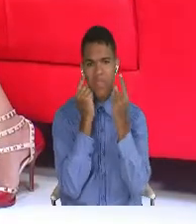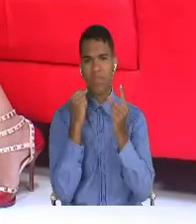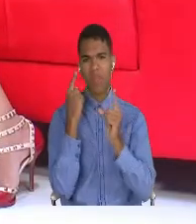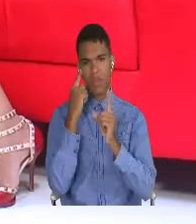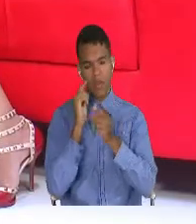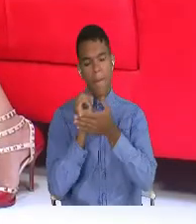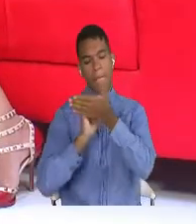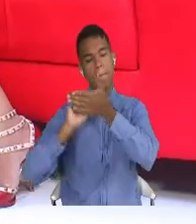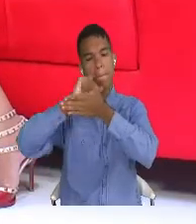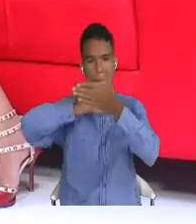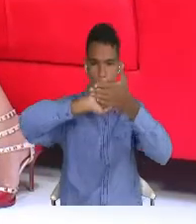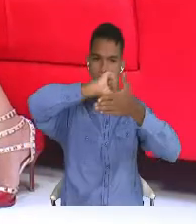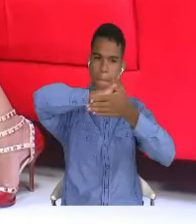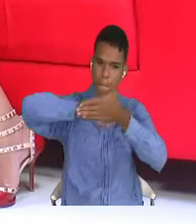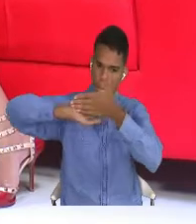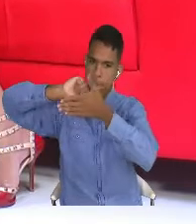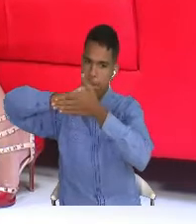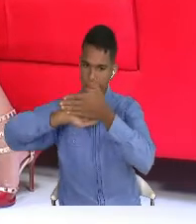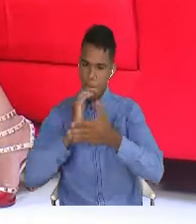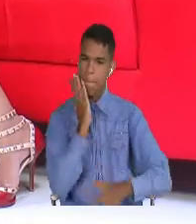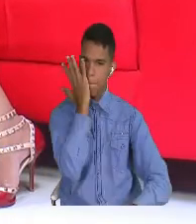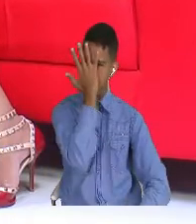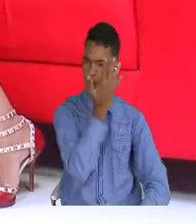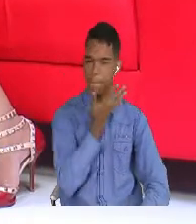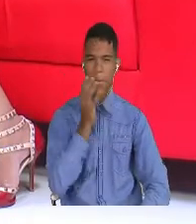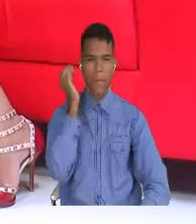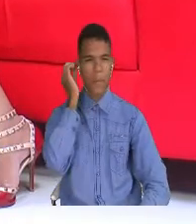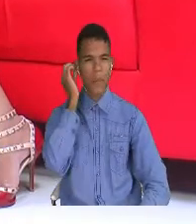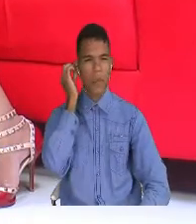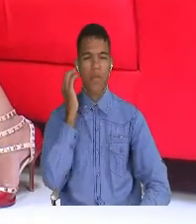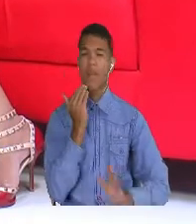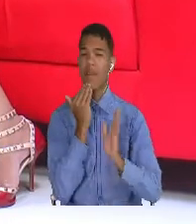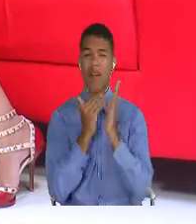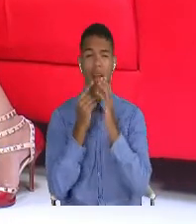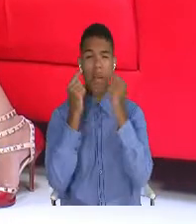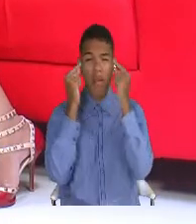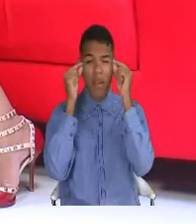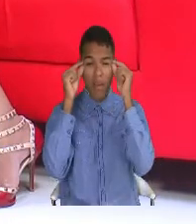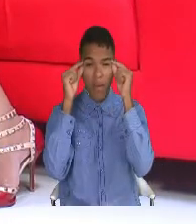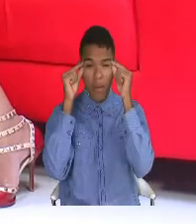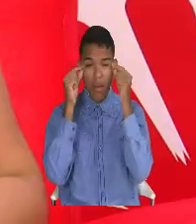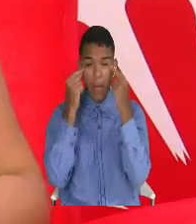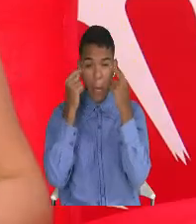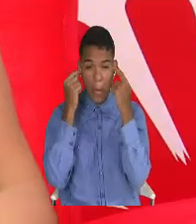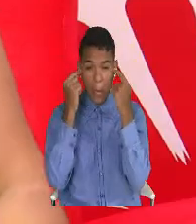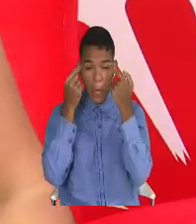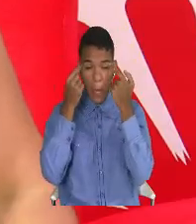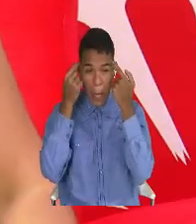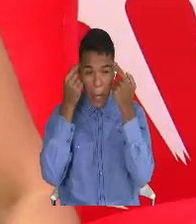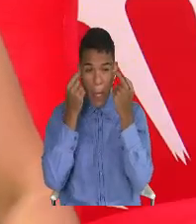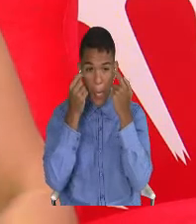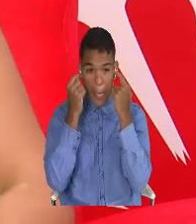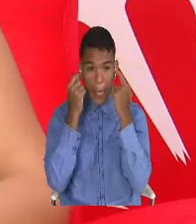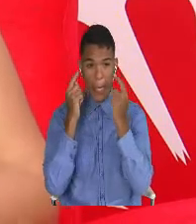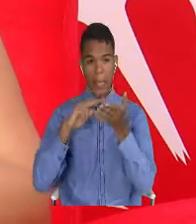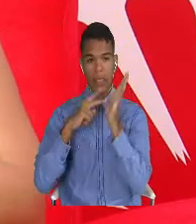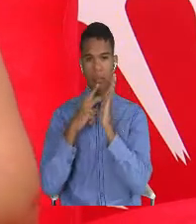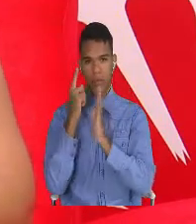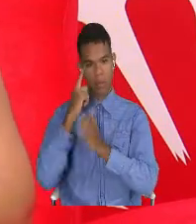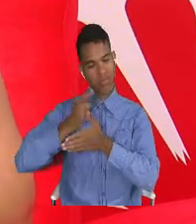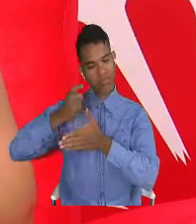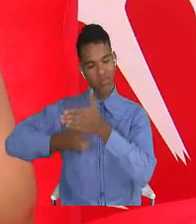si usted, por ejemplo, que no le gustó la pata de gallina, que no me gusta la marquita que se me hace aquí, ya tenemos cómo corregir todo esto en